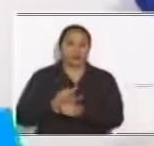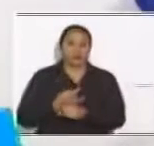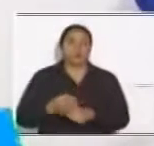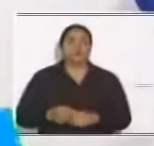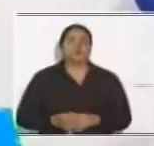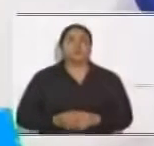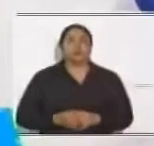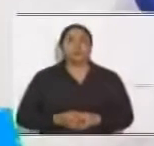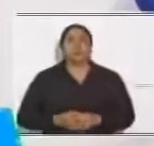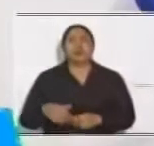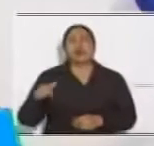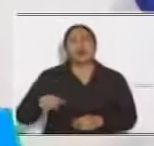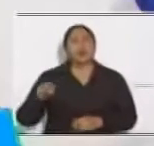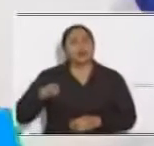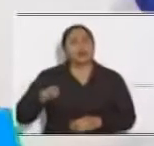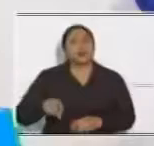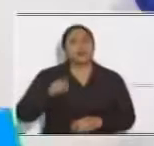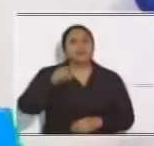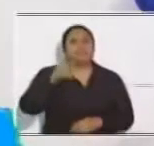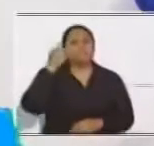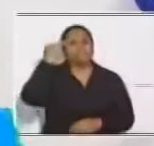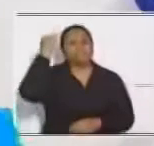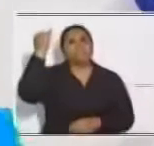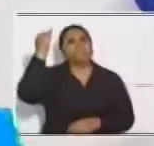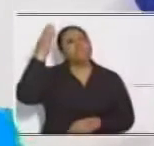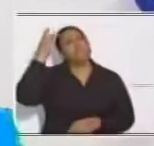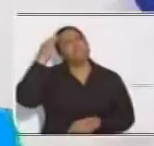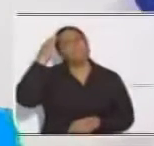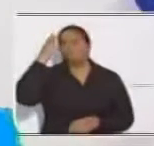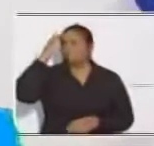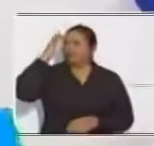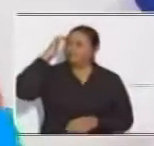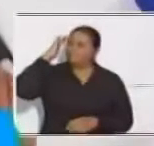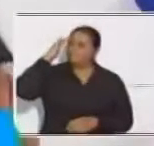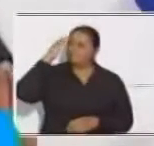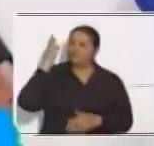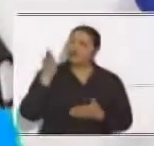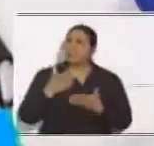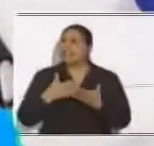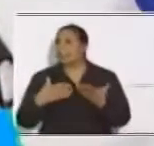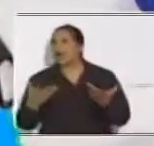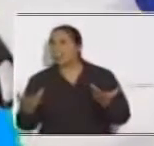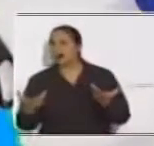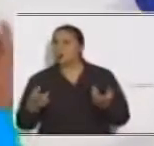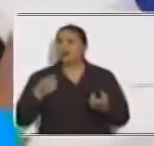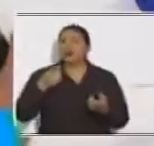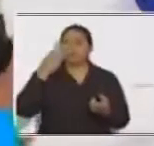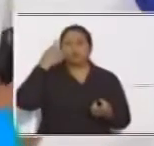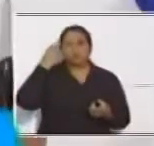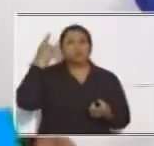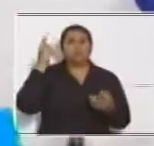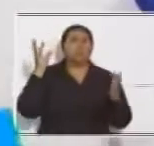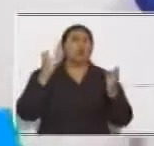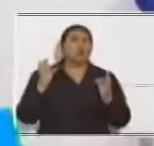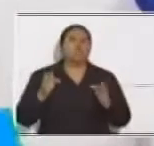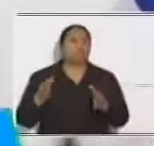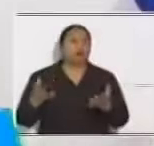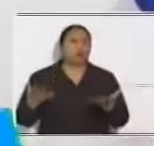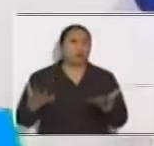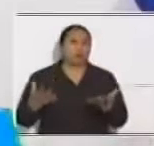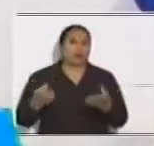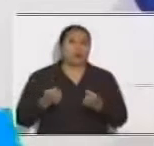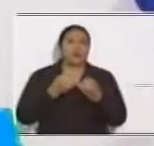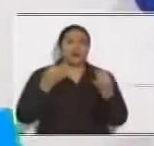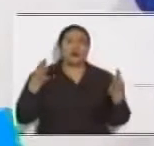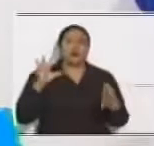Yo necesito ahora que imaginemos algo que tenga que ver con este número 3. Por eso les indiqué qué figura